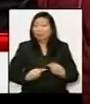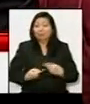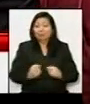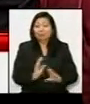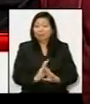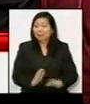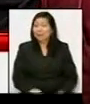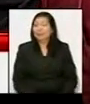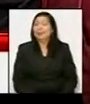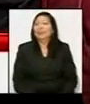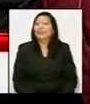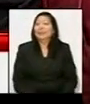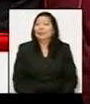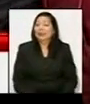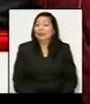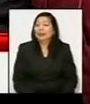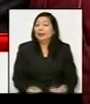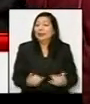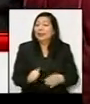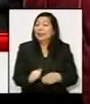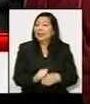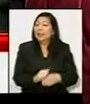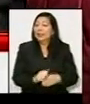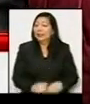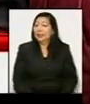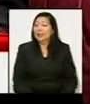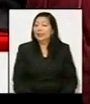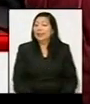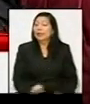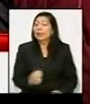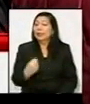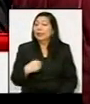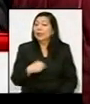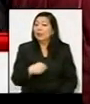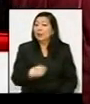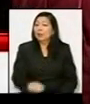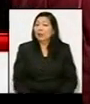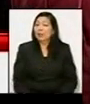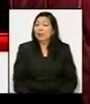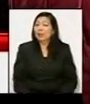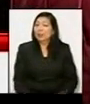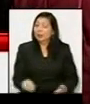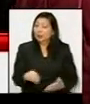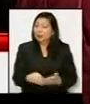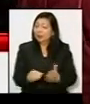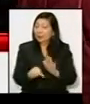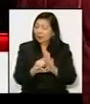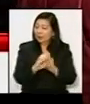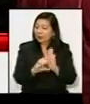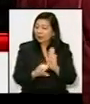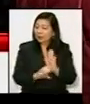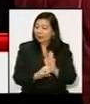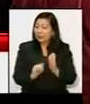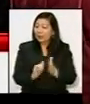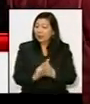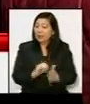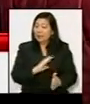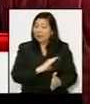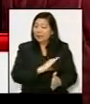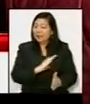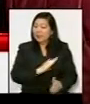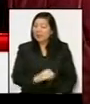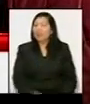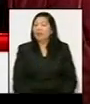hechos y en la práctica si nosotros consagramos constitucionalmente que el fiscal